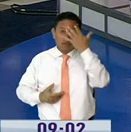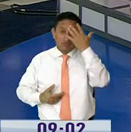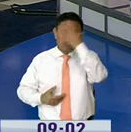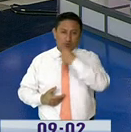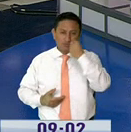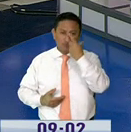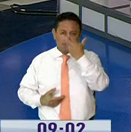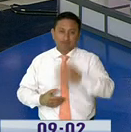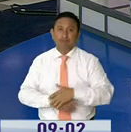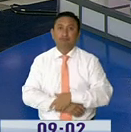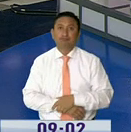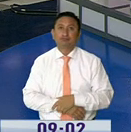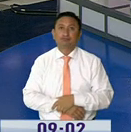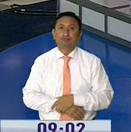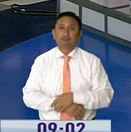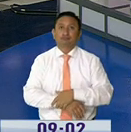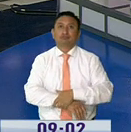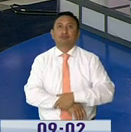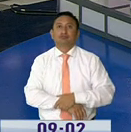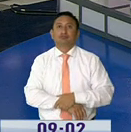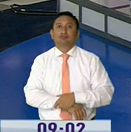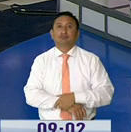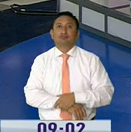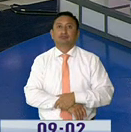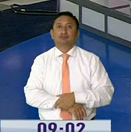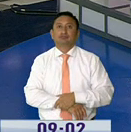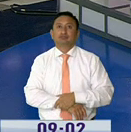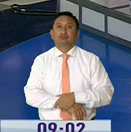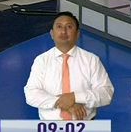también el título. ¿Eh? Vamos a ver. Por favor.